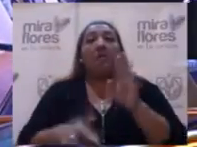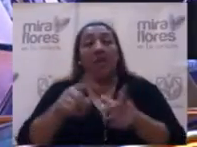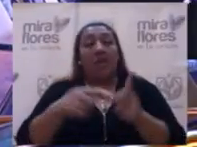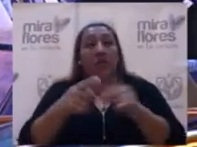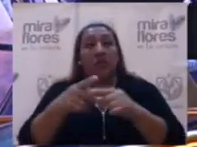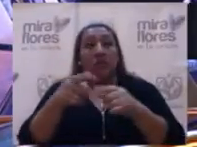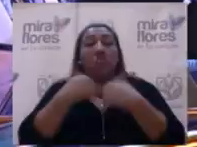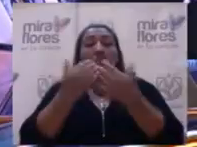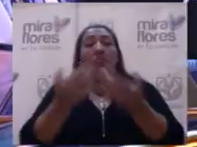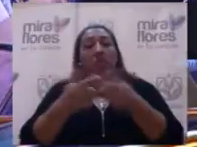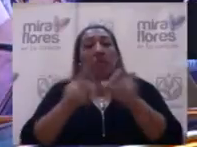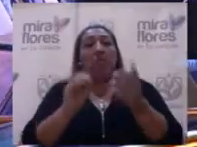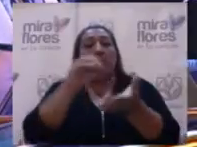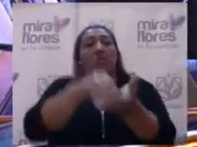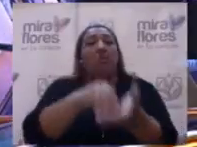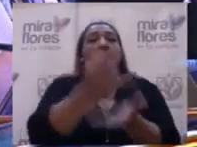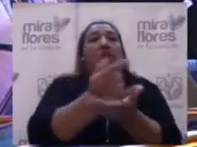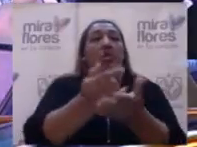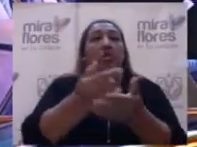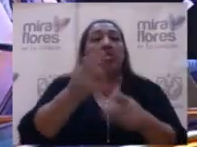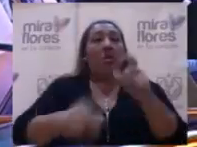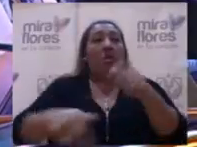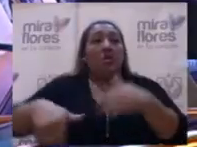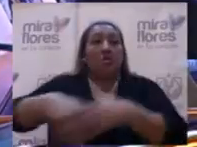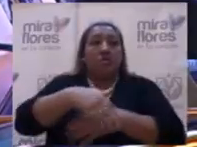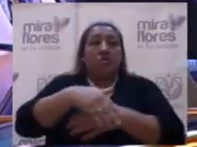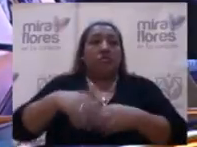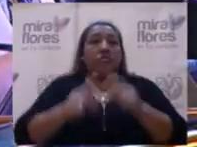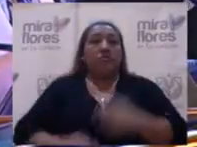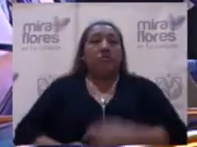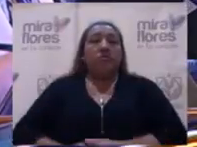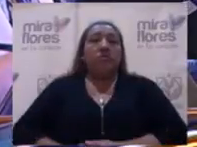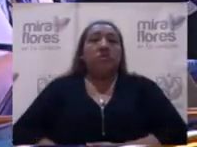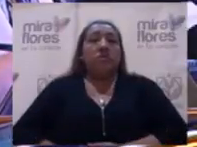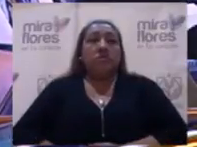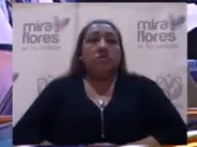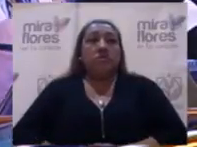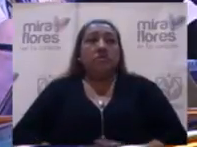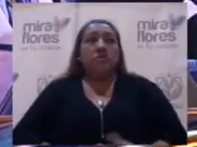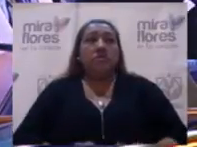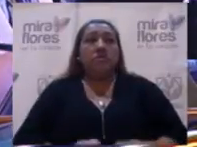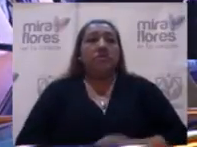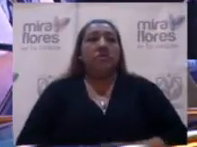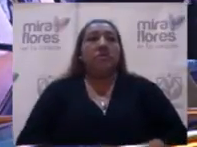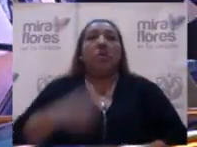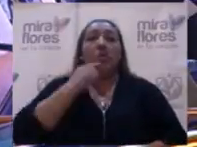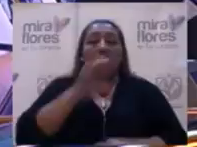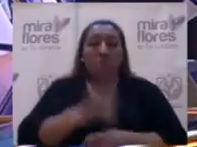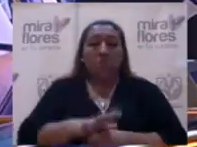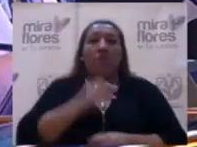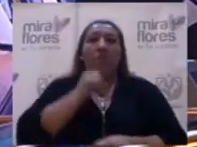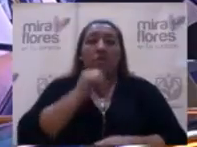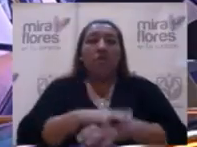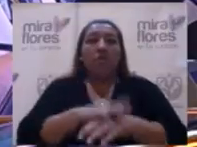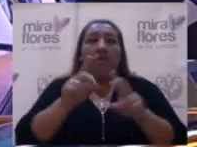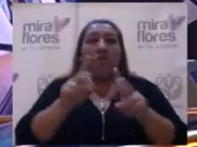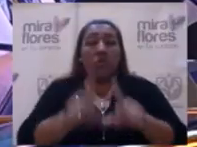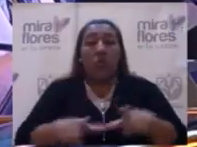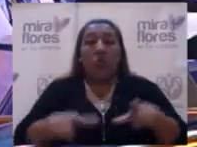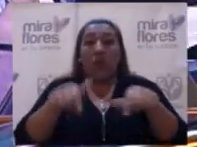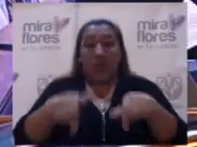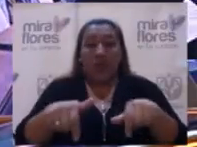pública no solo es al Plan Integral de Ordenamiento Vial de recuperar espacios en las vías públicas, sino al compromiso existente a favor del concesionario